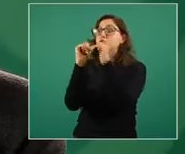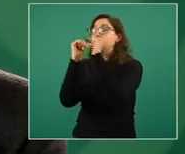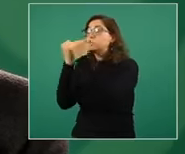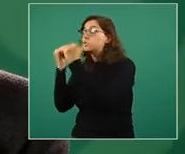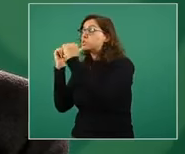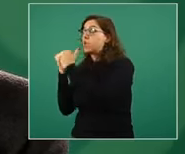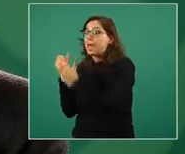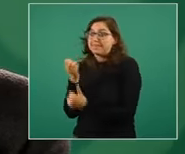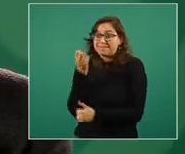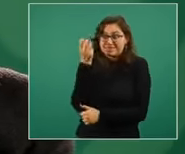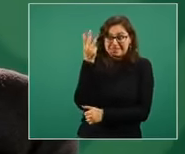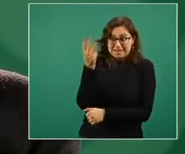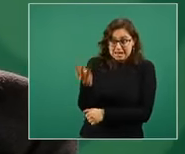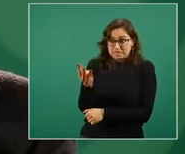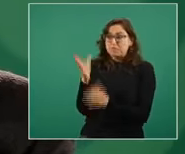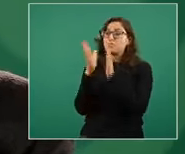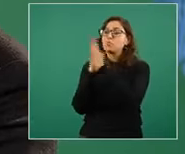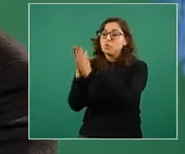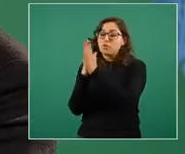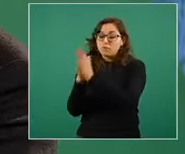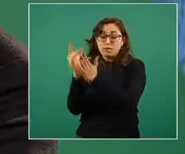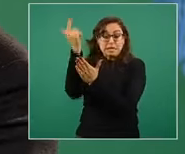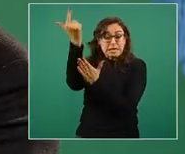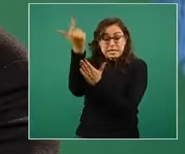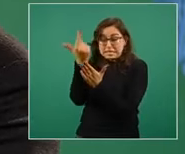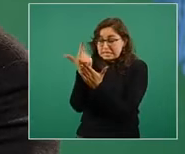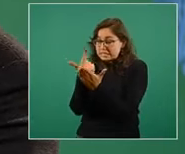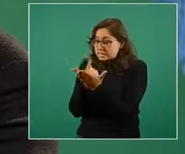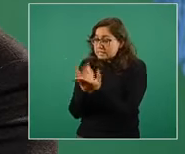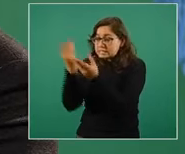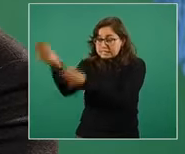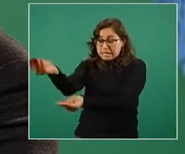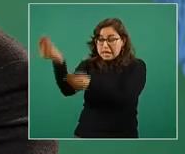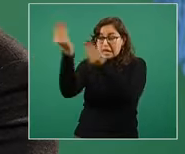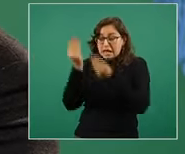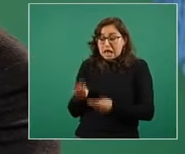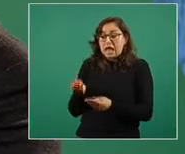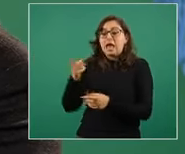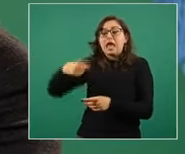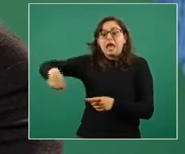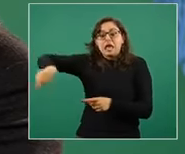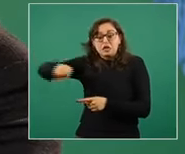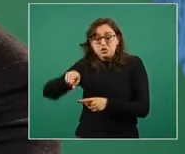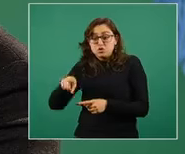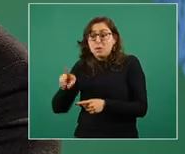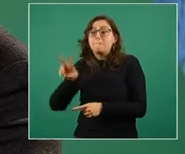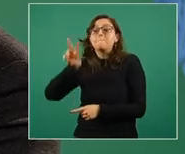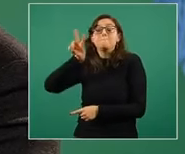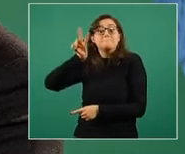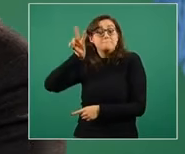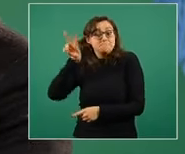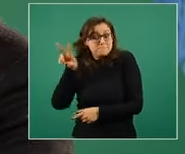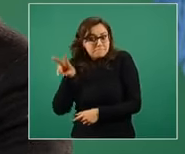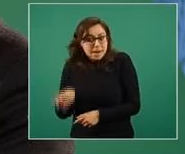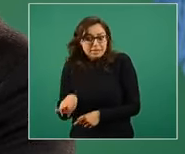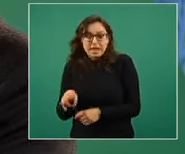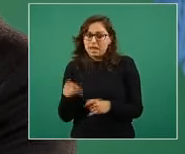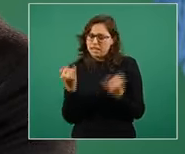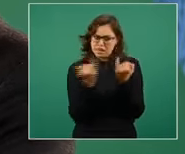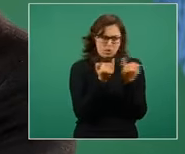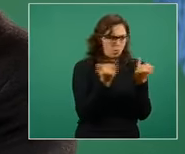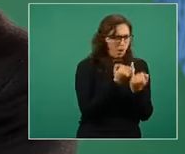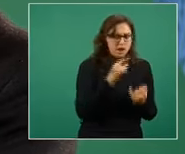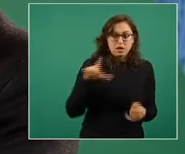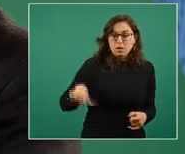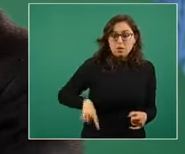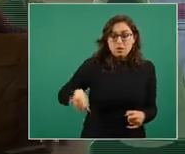nos proporcionaran el censo en el que identificaban, considerando los mismos criterios que para el sector